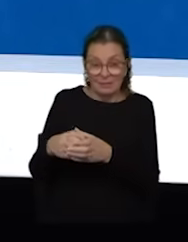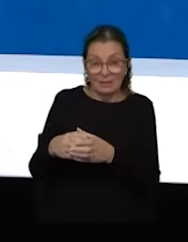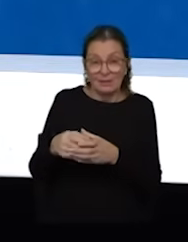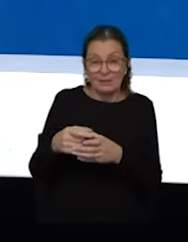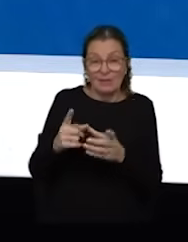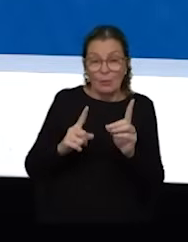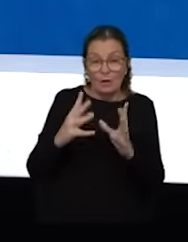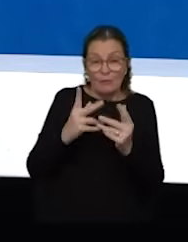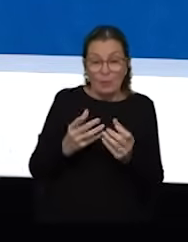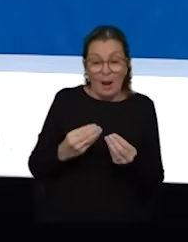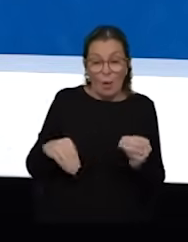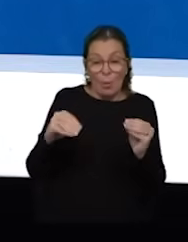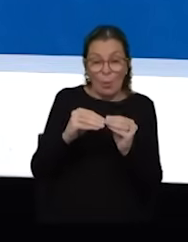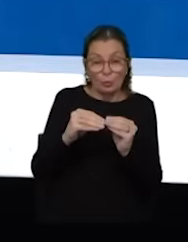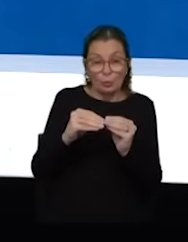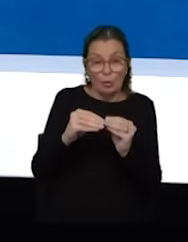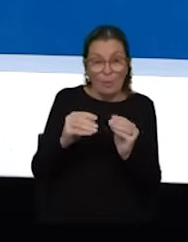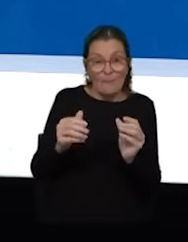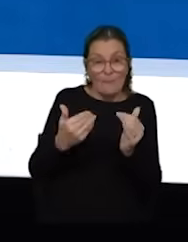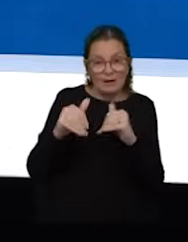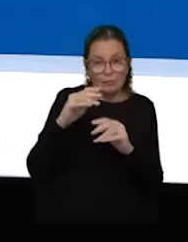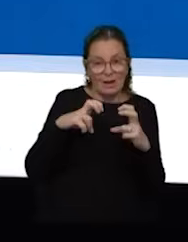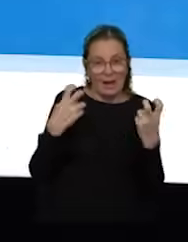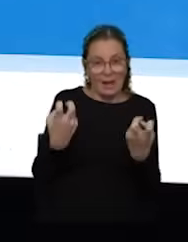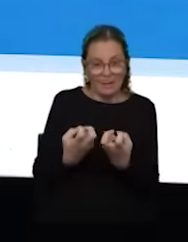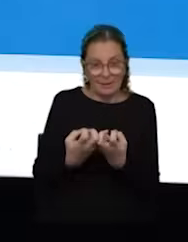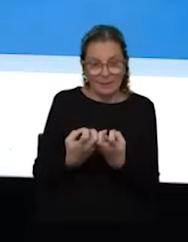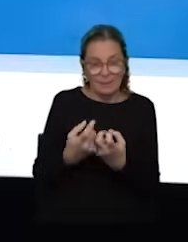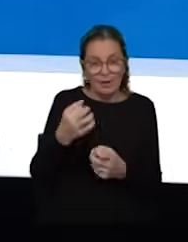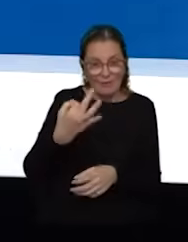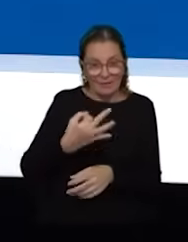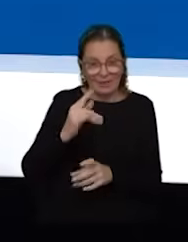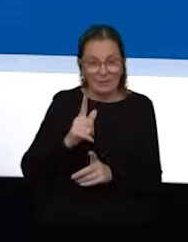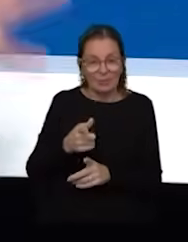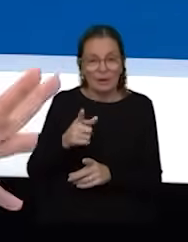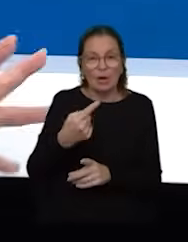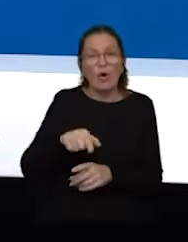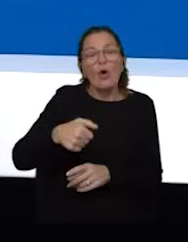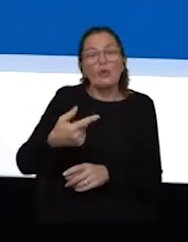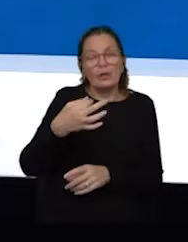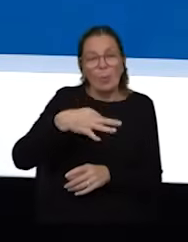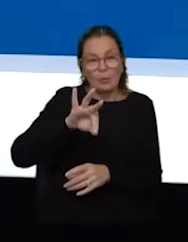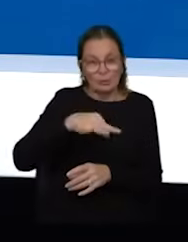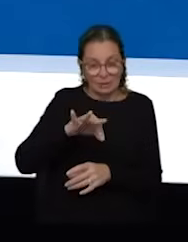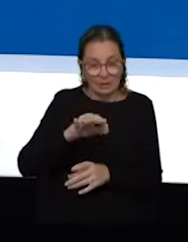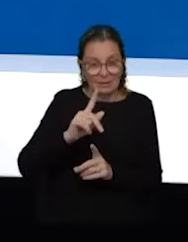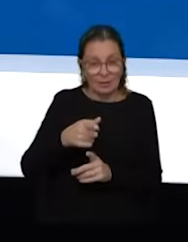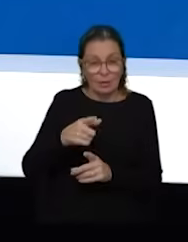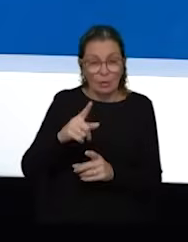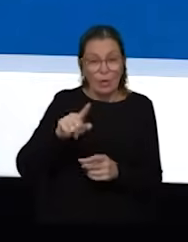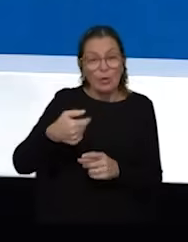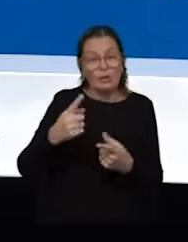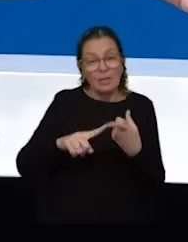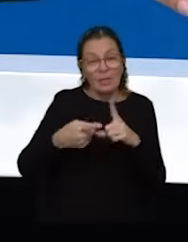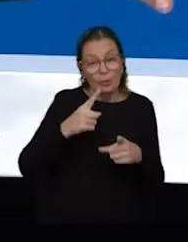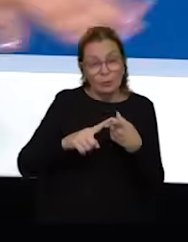construyen la mayoría de la coalición en las cámaras pero es cierto que en otras oportunidades con otras discusiones